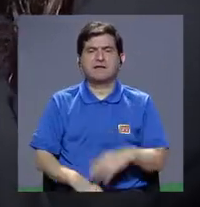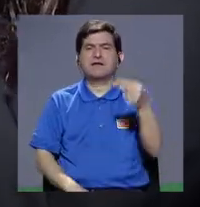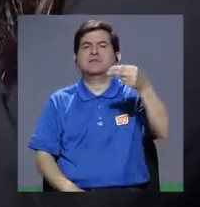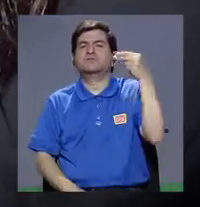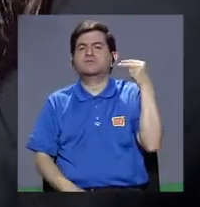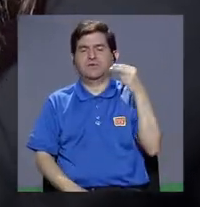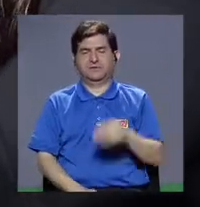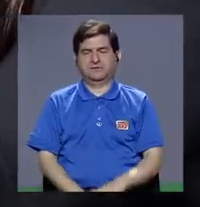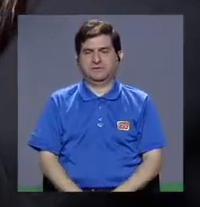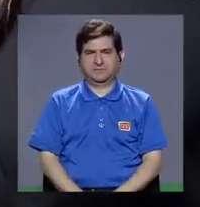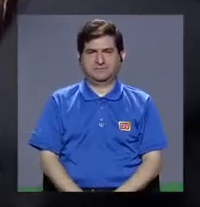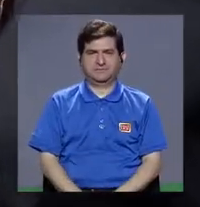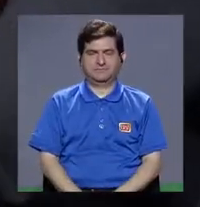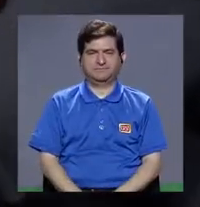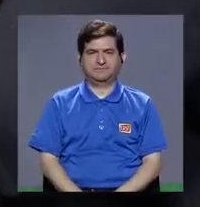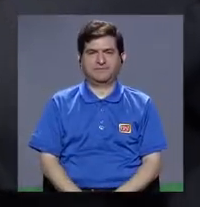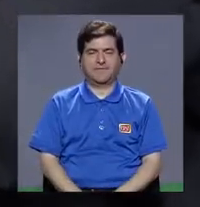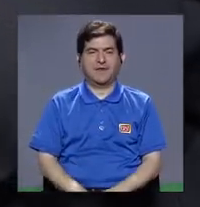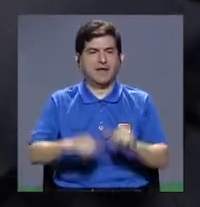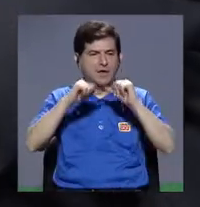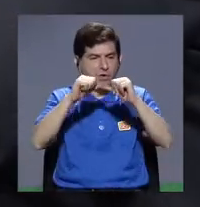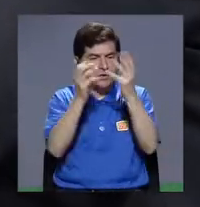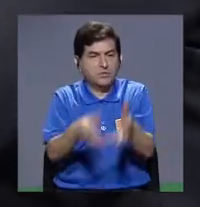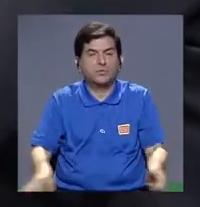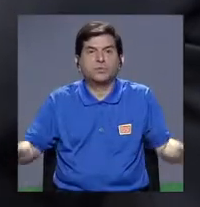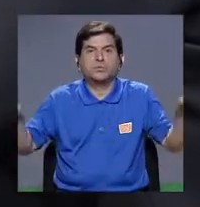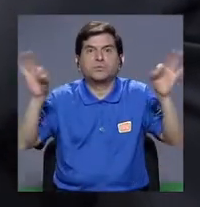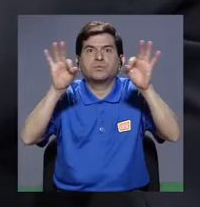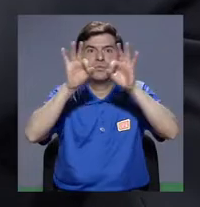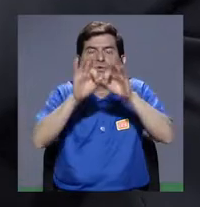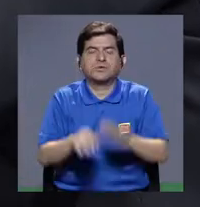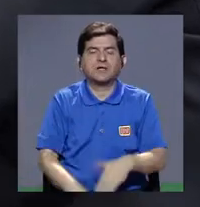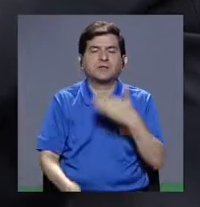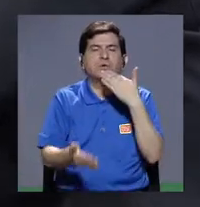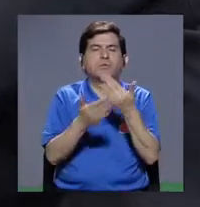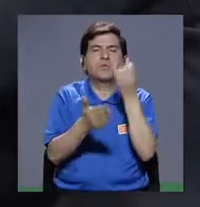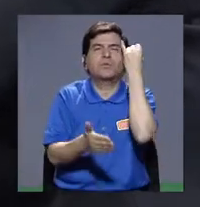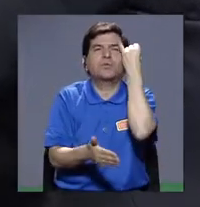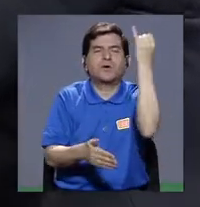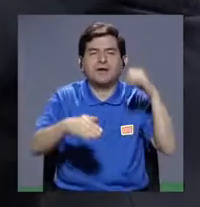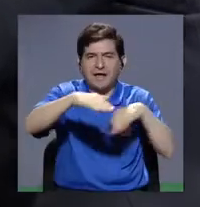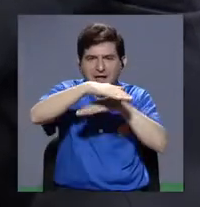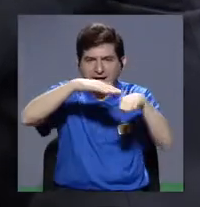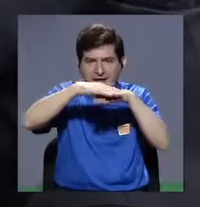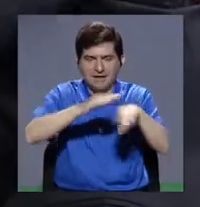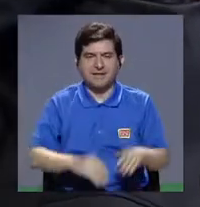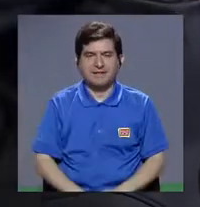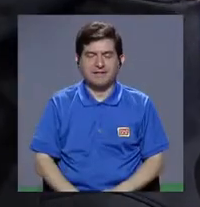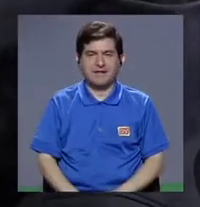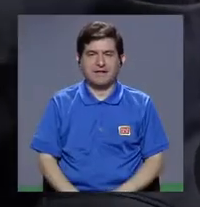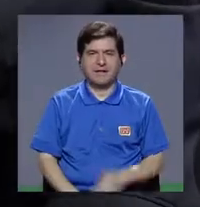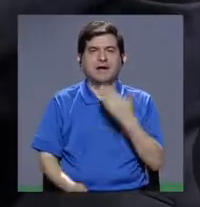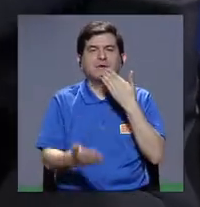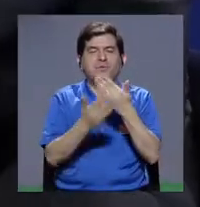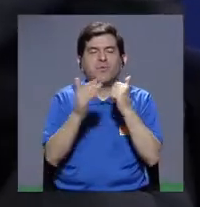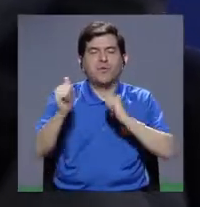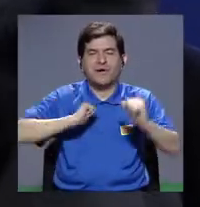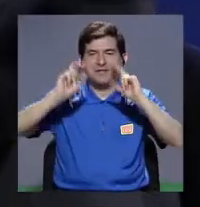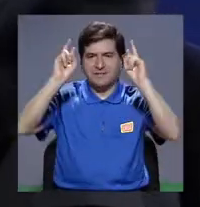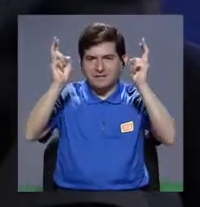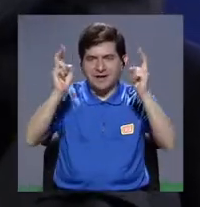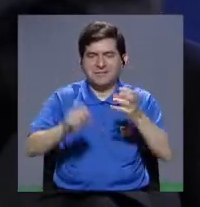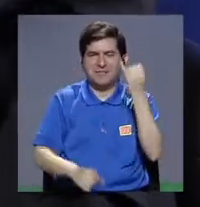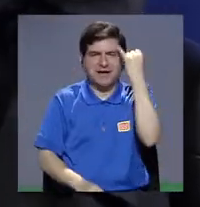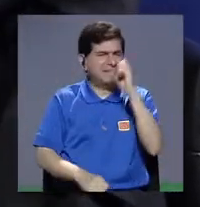mí él sigue siendo fundamental un buen argumento y un buen drama en el sentido clásico